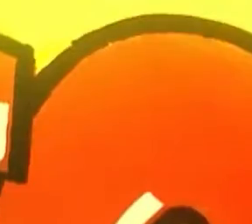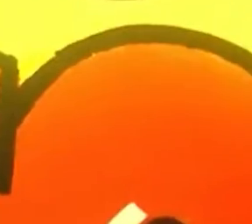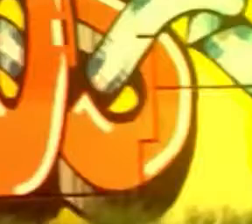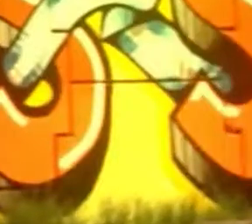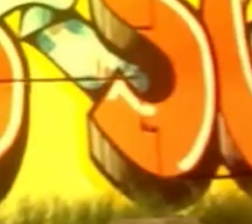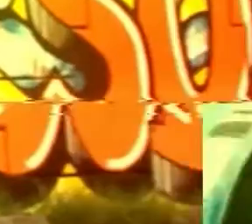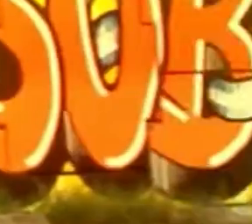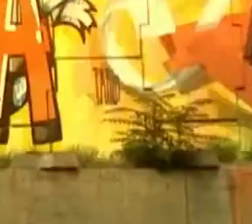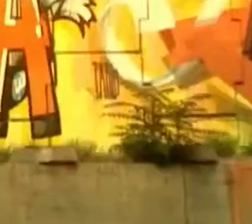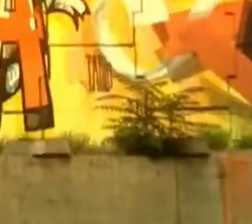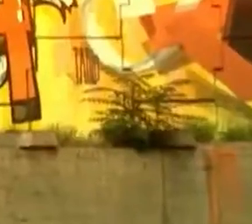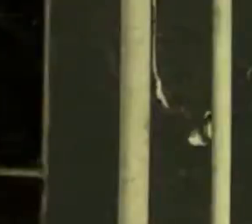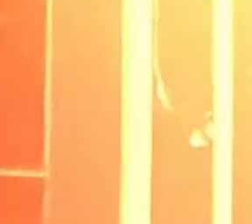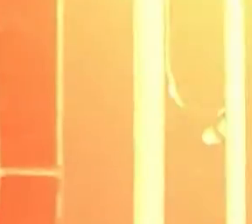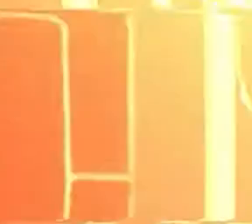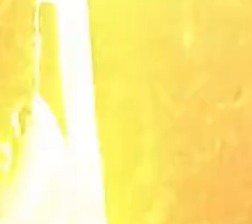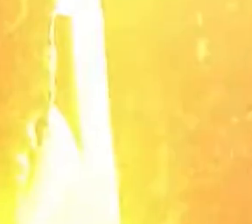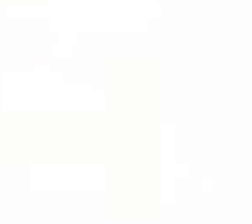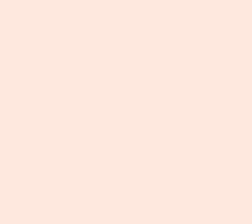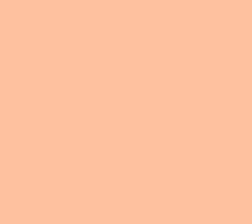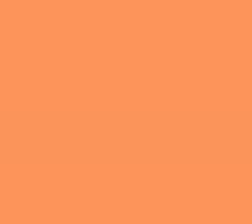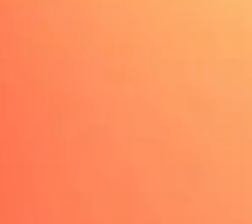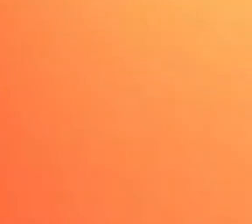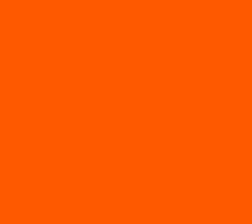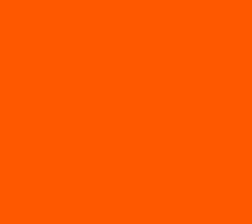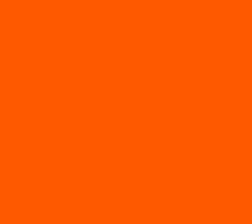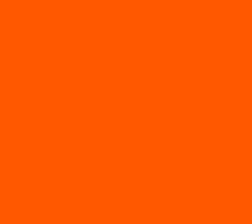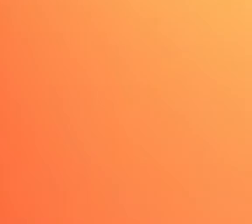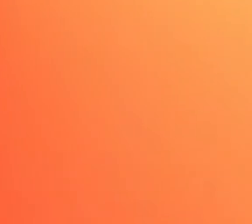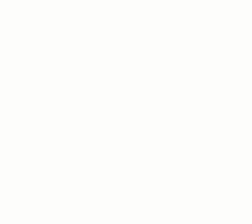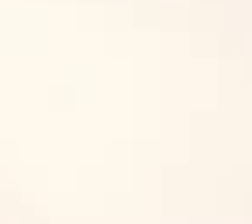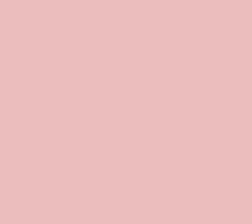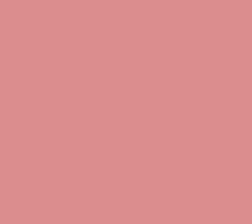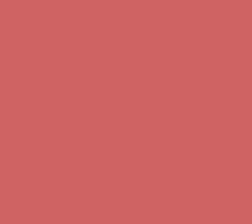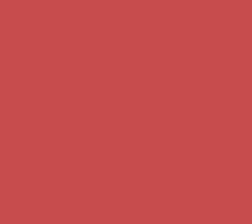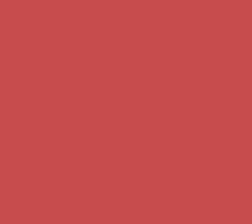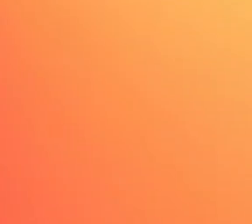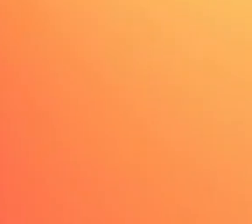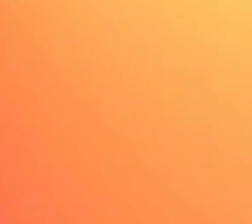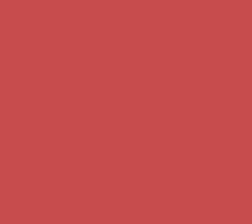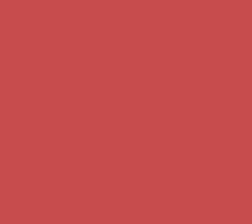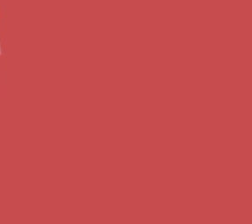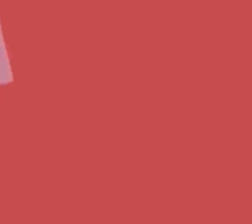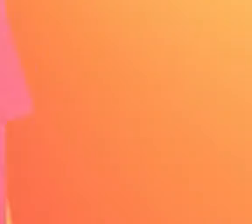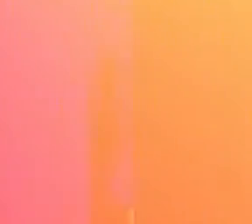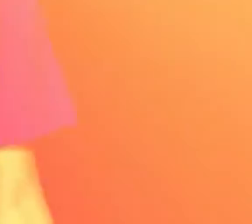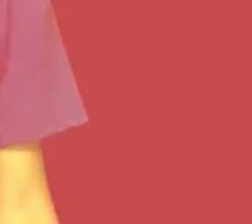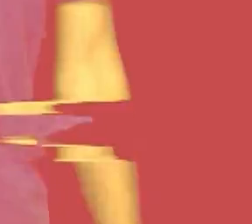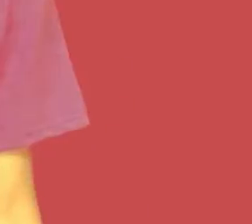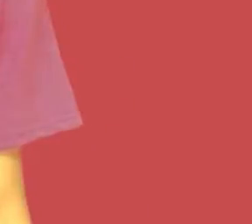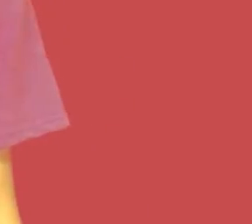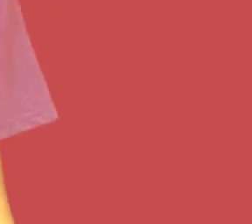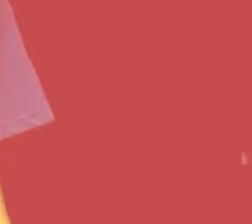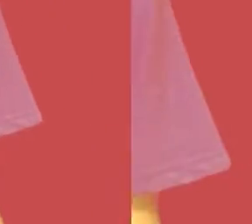todo. Somos dos, somos dos, somos dos. Somos dos, somos dos, somos dos. Somos dos, somos dos,